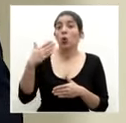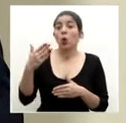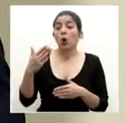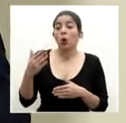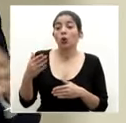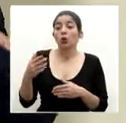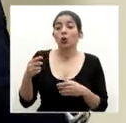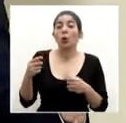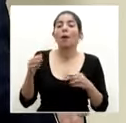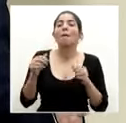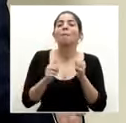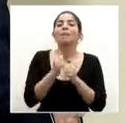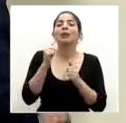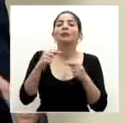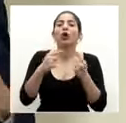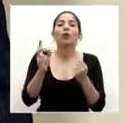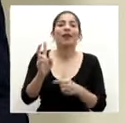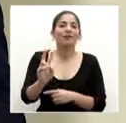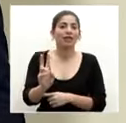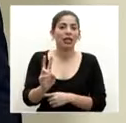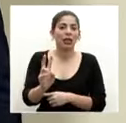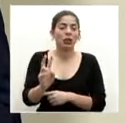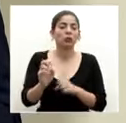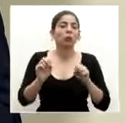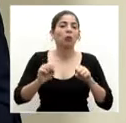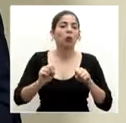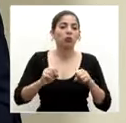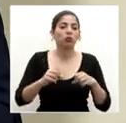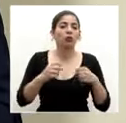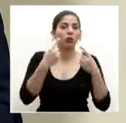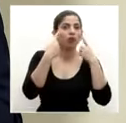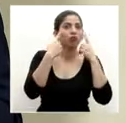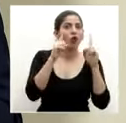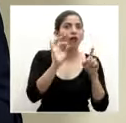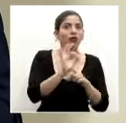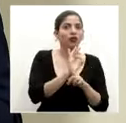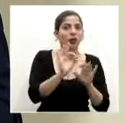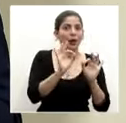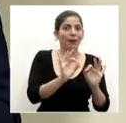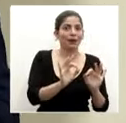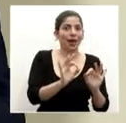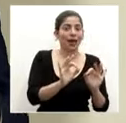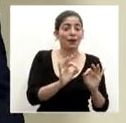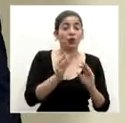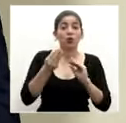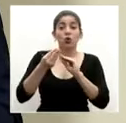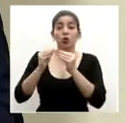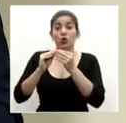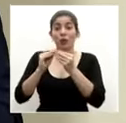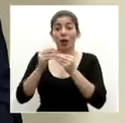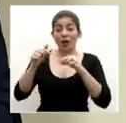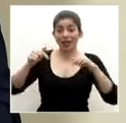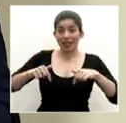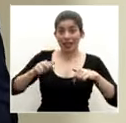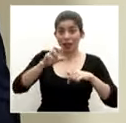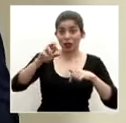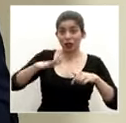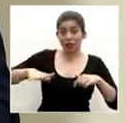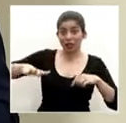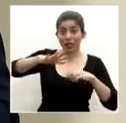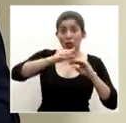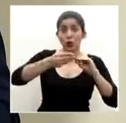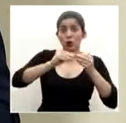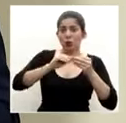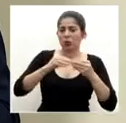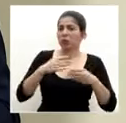más antiviral, puede que tenga efecto. Los números que vemos en Costa Rica